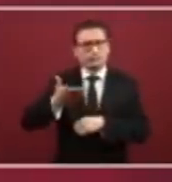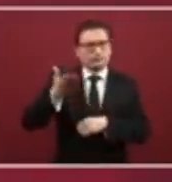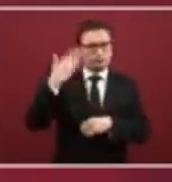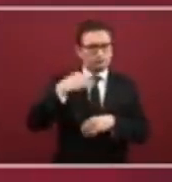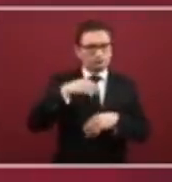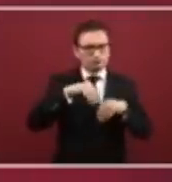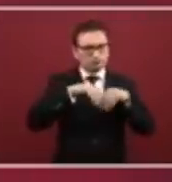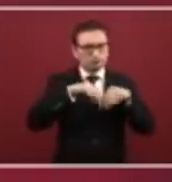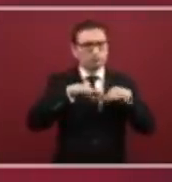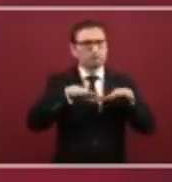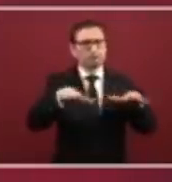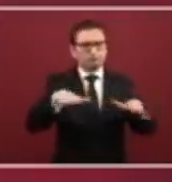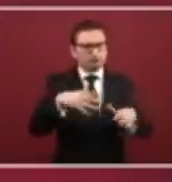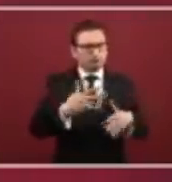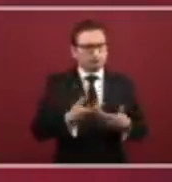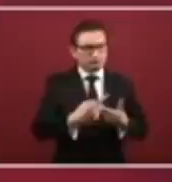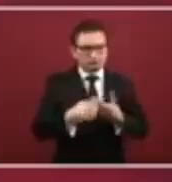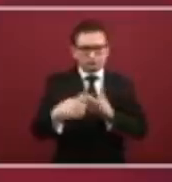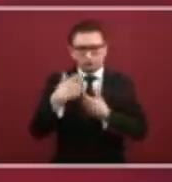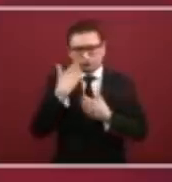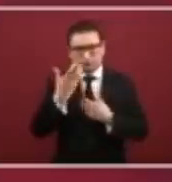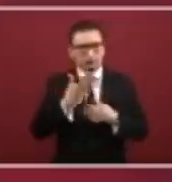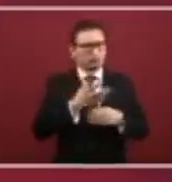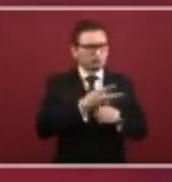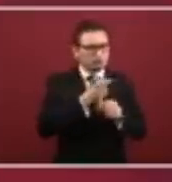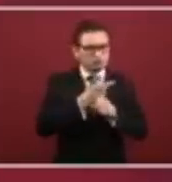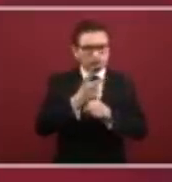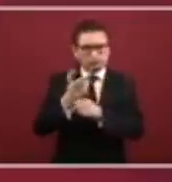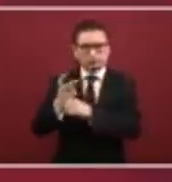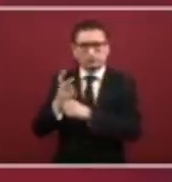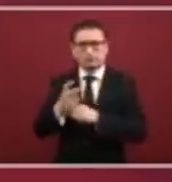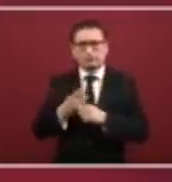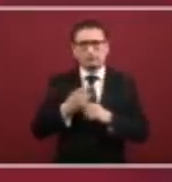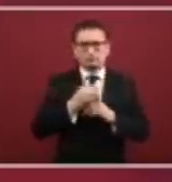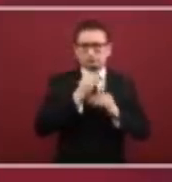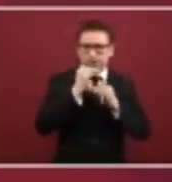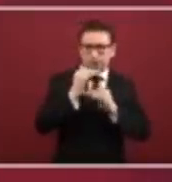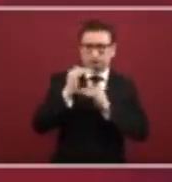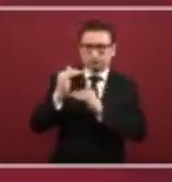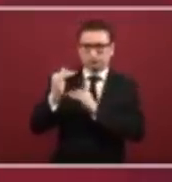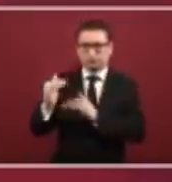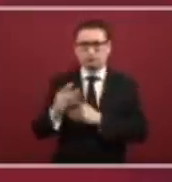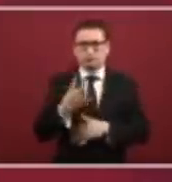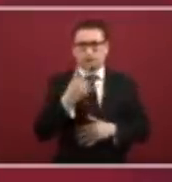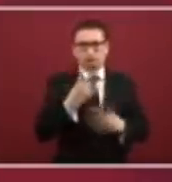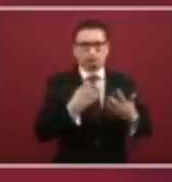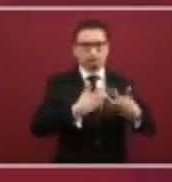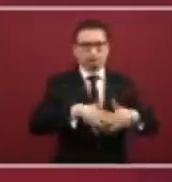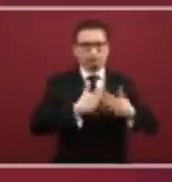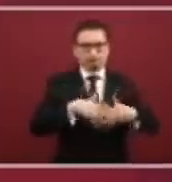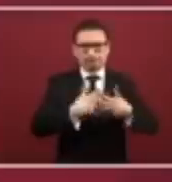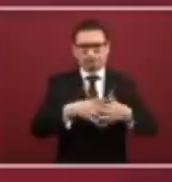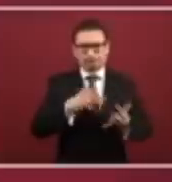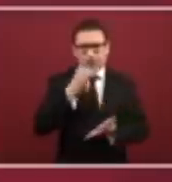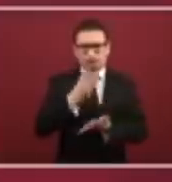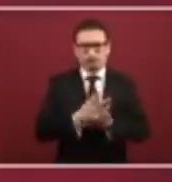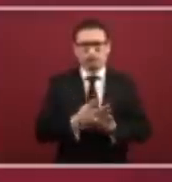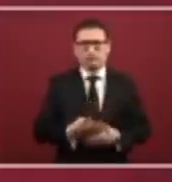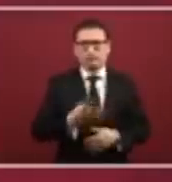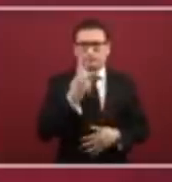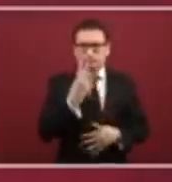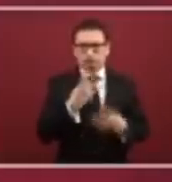de licitación con invitación restringida a 4 empresas. De las